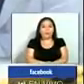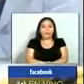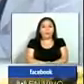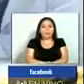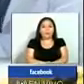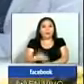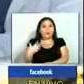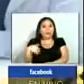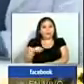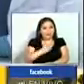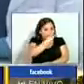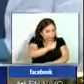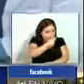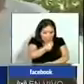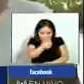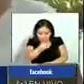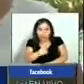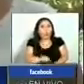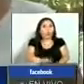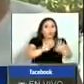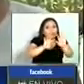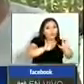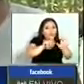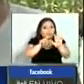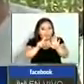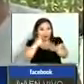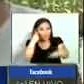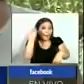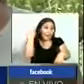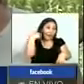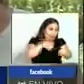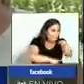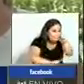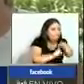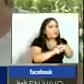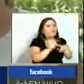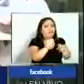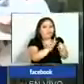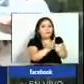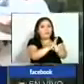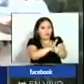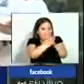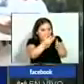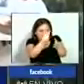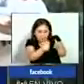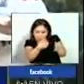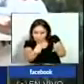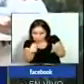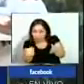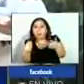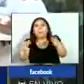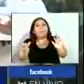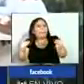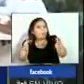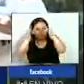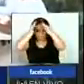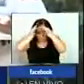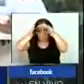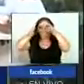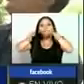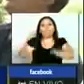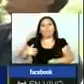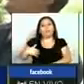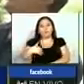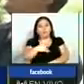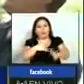Pasaron 96 días desde que fue detectado el primer caso de coronavirus COVID-19 para que el Ministerio de Salud diera el aval a